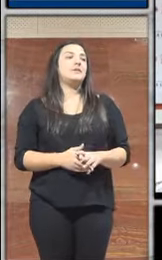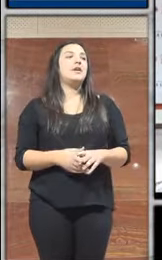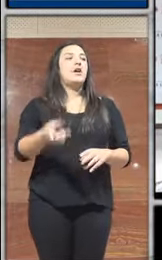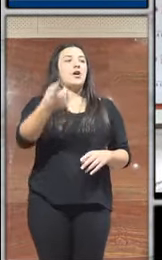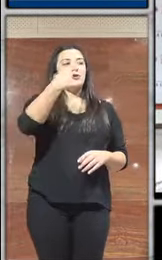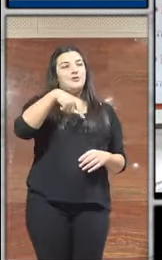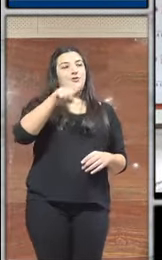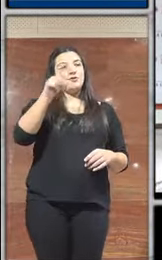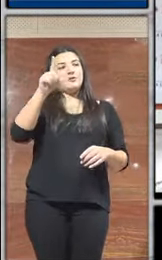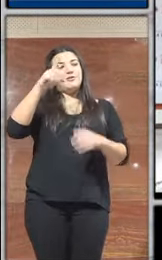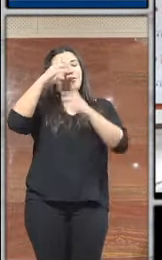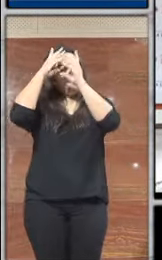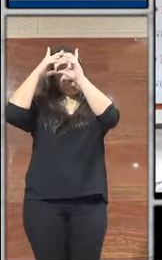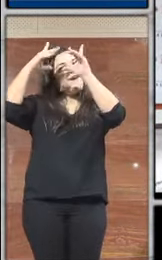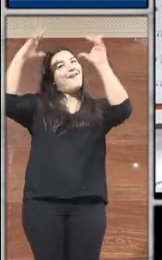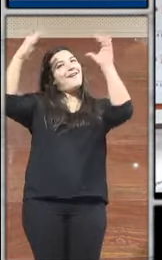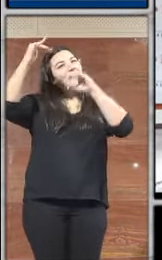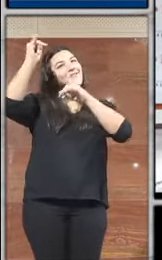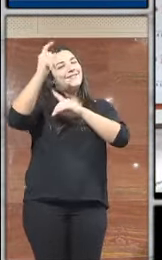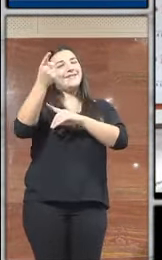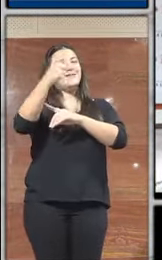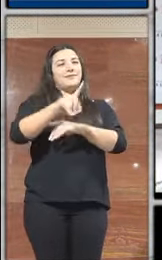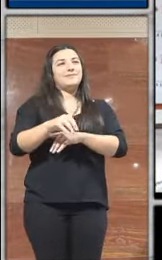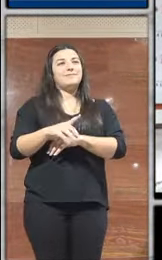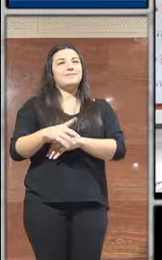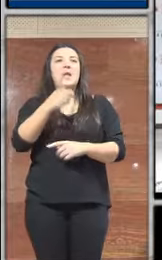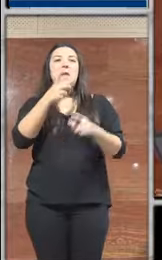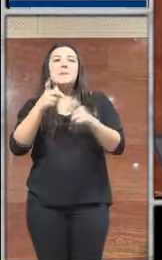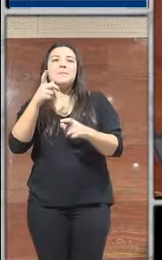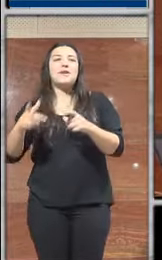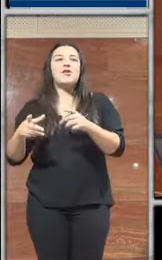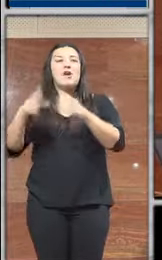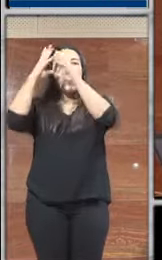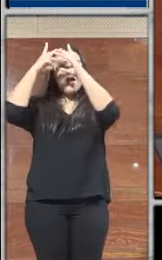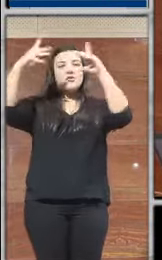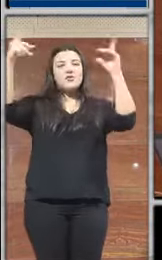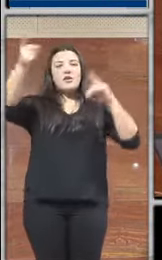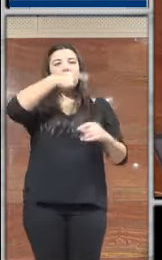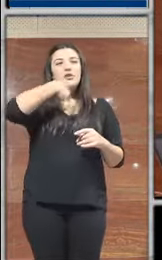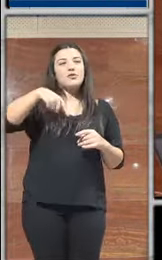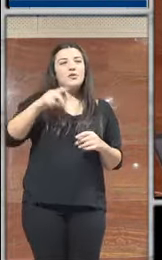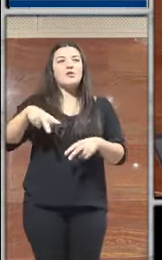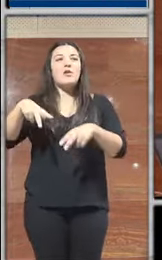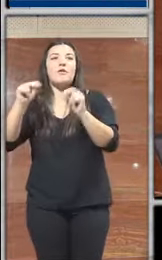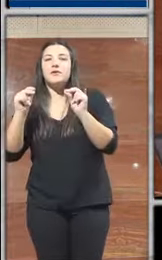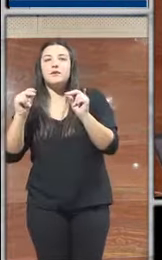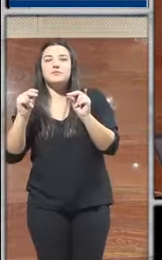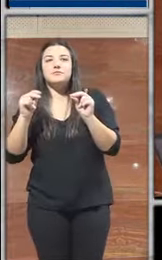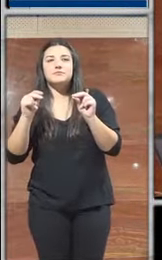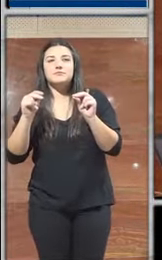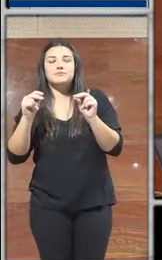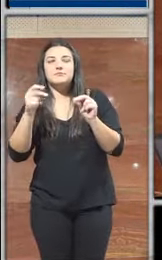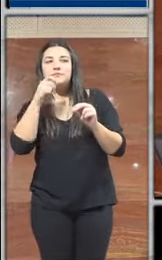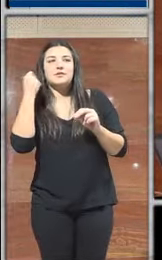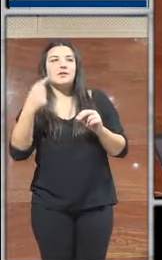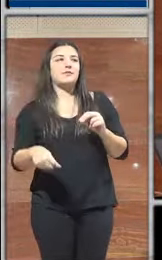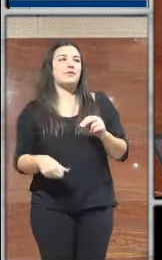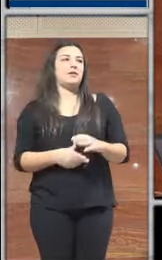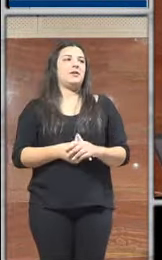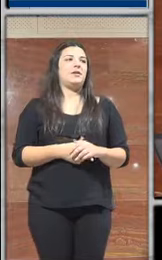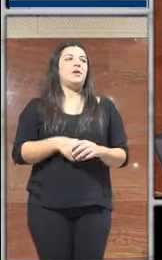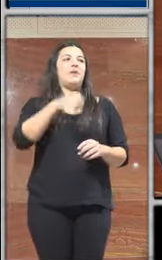tenemos sueños ¿no? y nadie tiene derecho a acabar con nuestros sueños ¿verdad? y aquí los expresamos bien pues por respeto a todas las personas